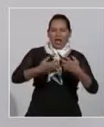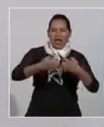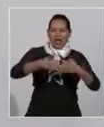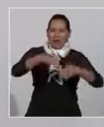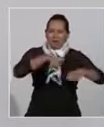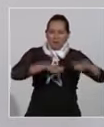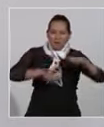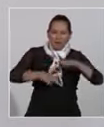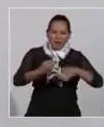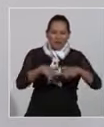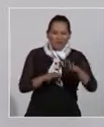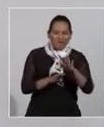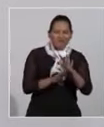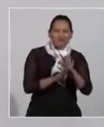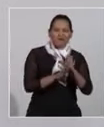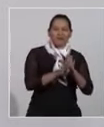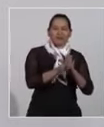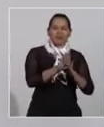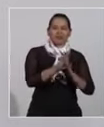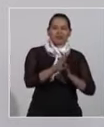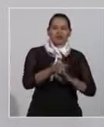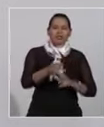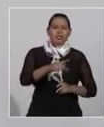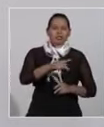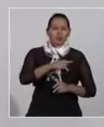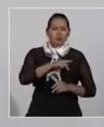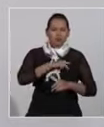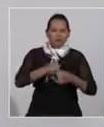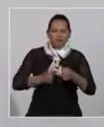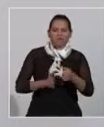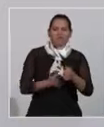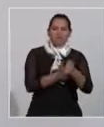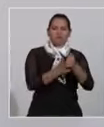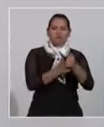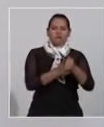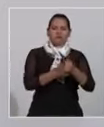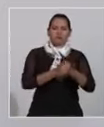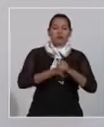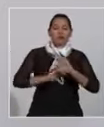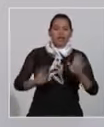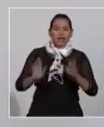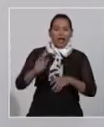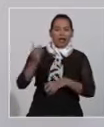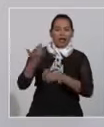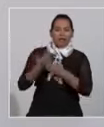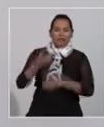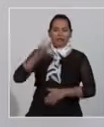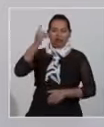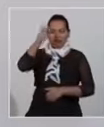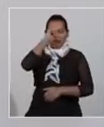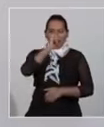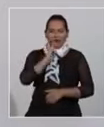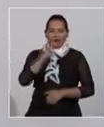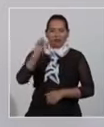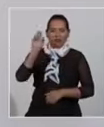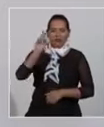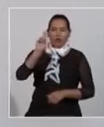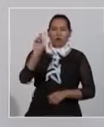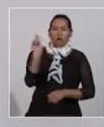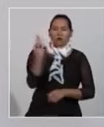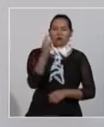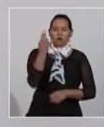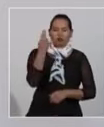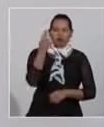trabajo respaldan mis propuestas. Ya di resultados como rector en la Universidad Autónoma de Puebla, ya lo hice como